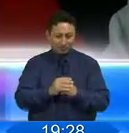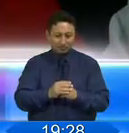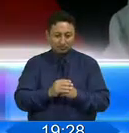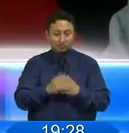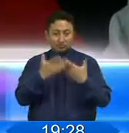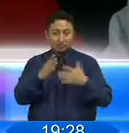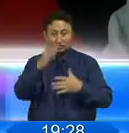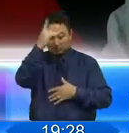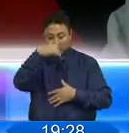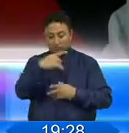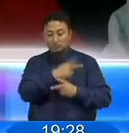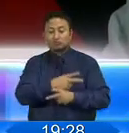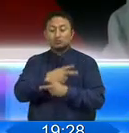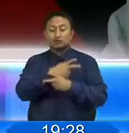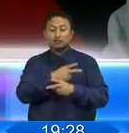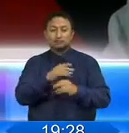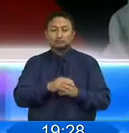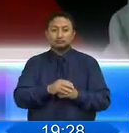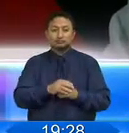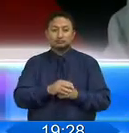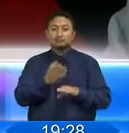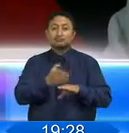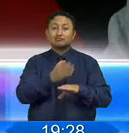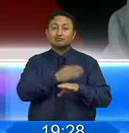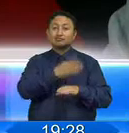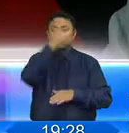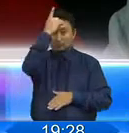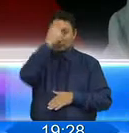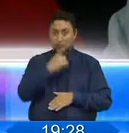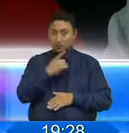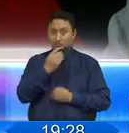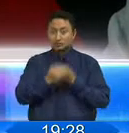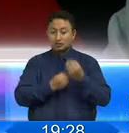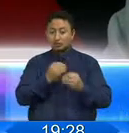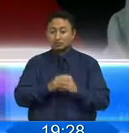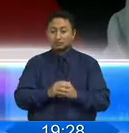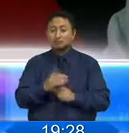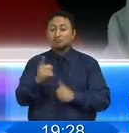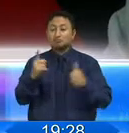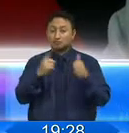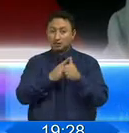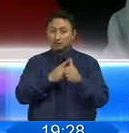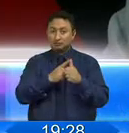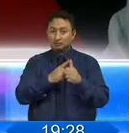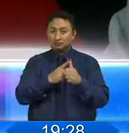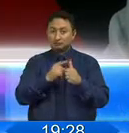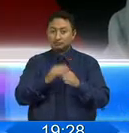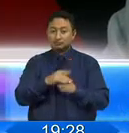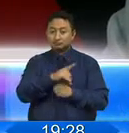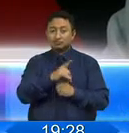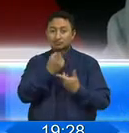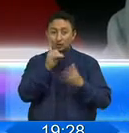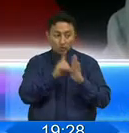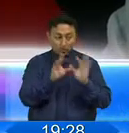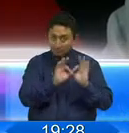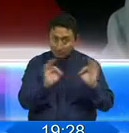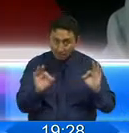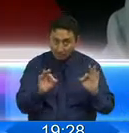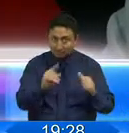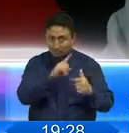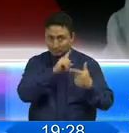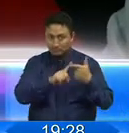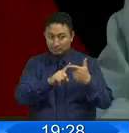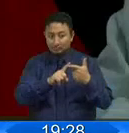resolución del Consejo. Para tomar esa resolución, se tendrá en cuenta, primero, que no tenga impugnaciones, que